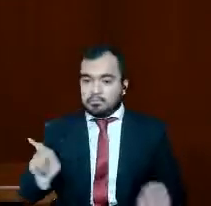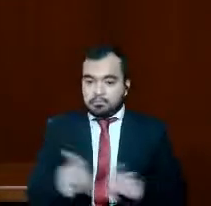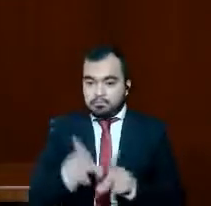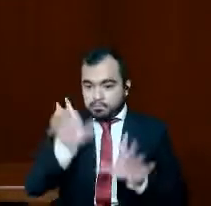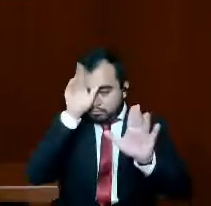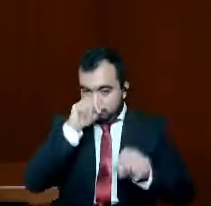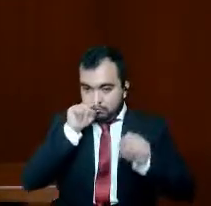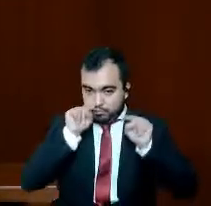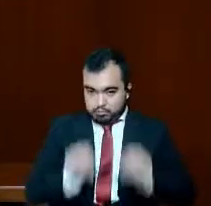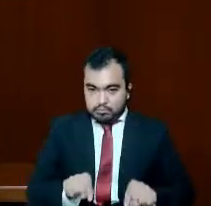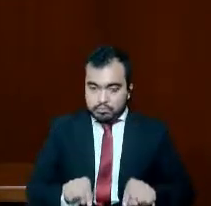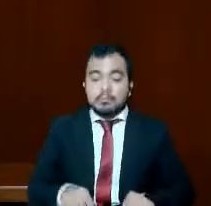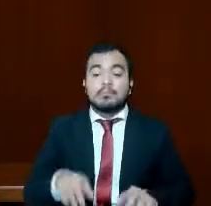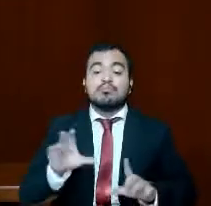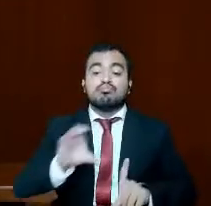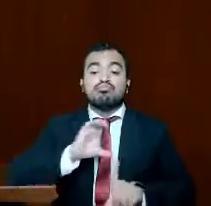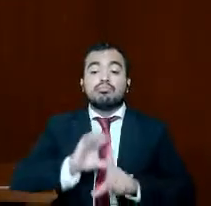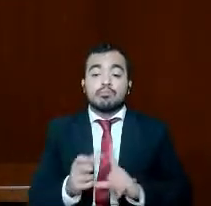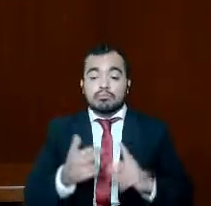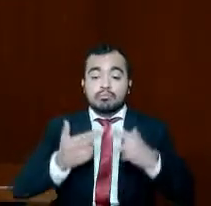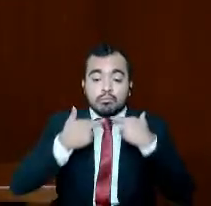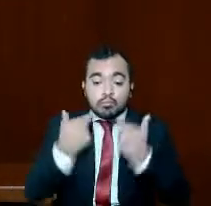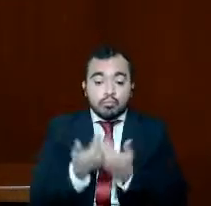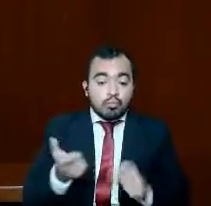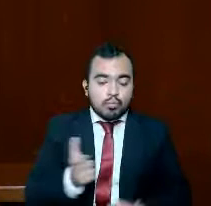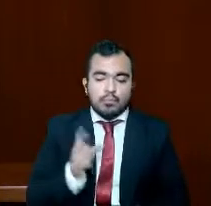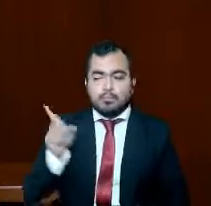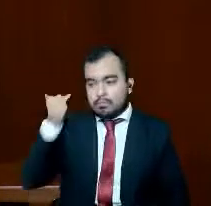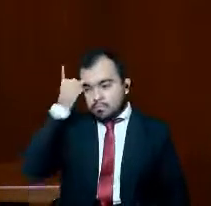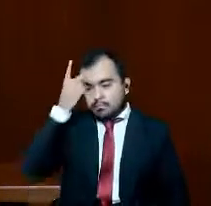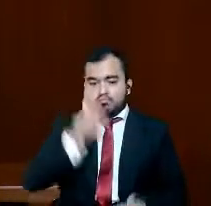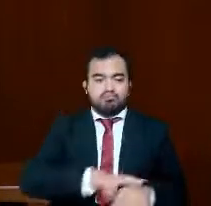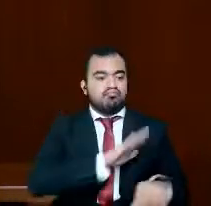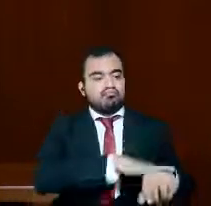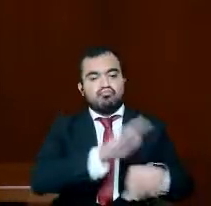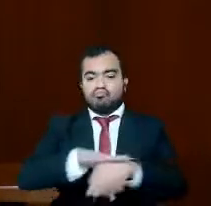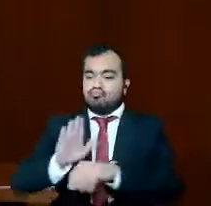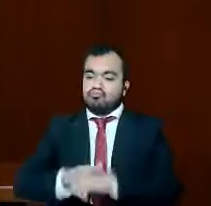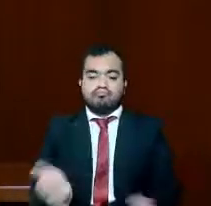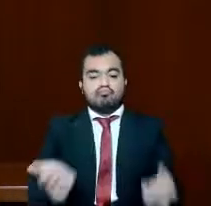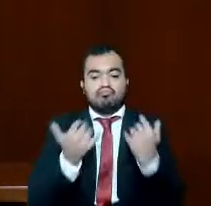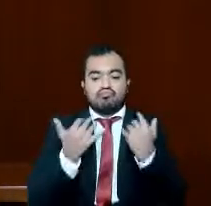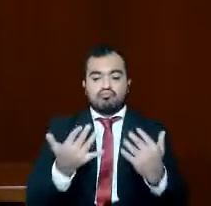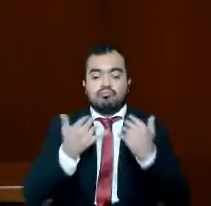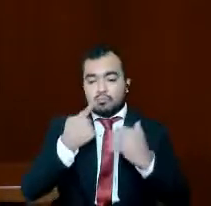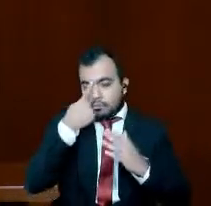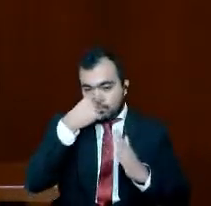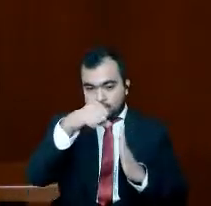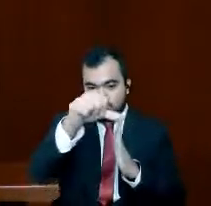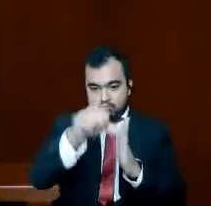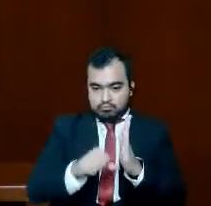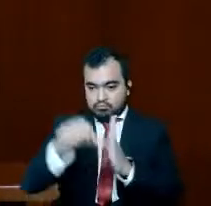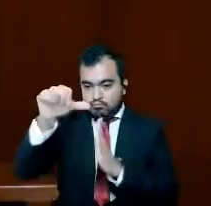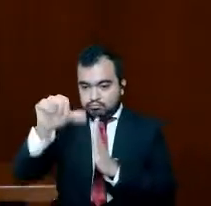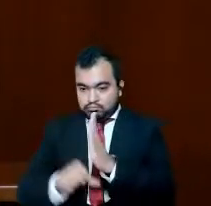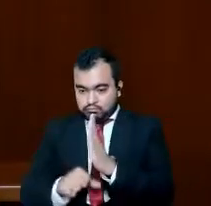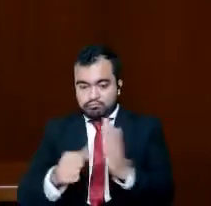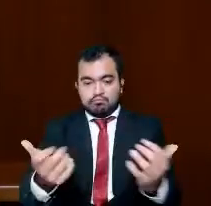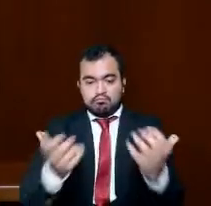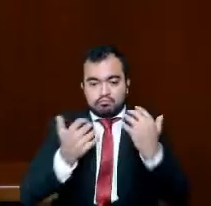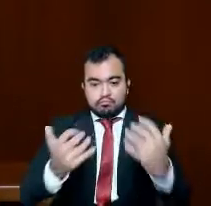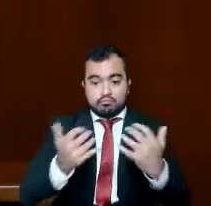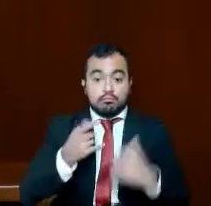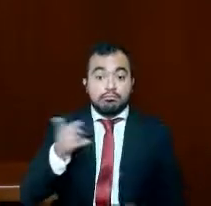se reunirá cada que la convoque su directiva. Para la emisión de dictamen semestral, convocará, si así lo requiere, a